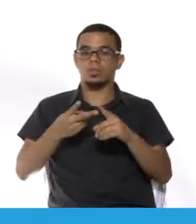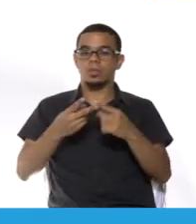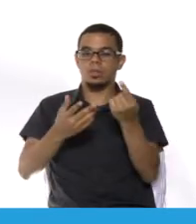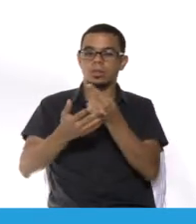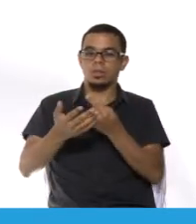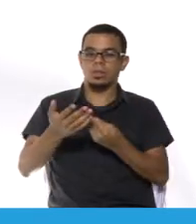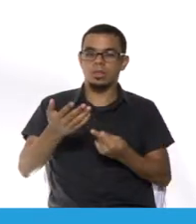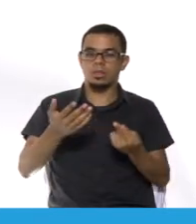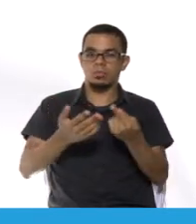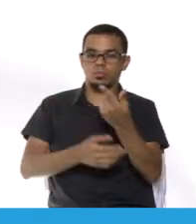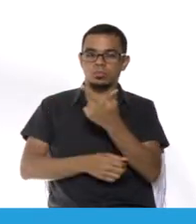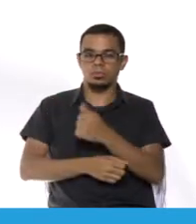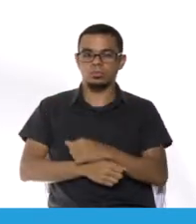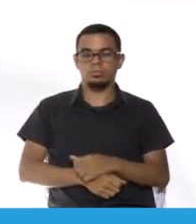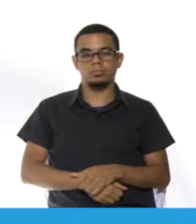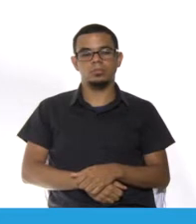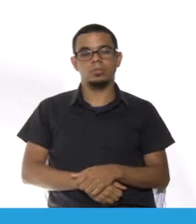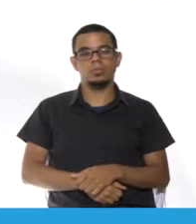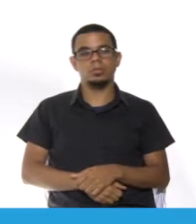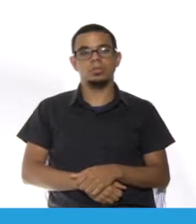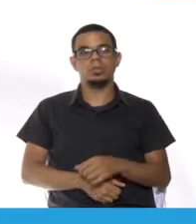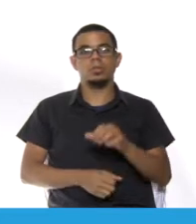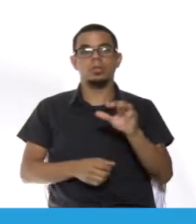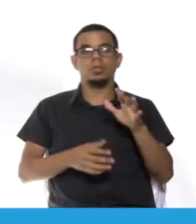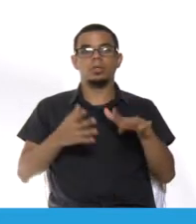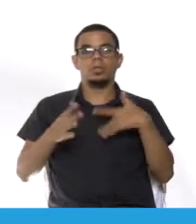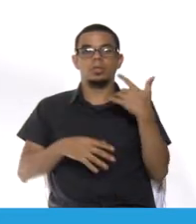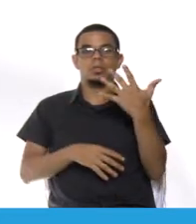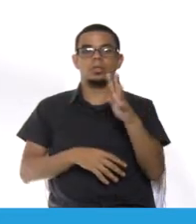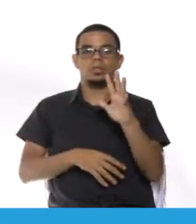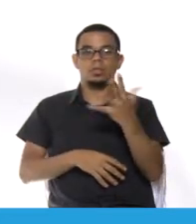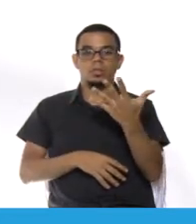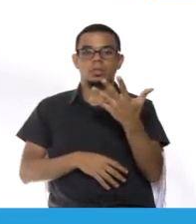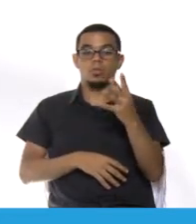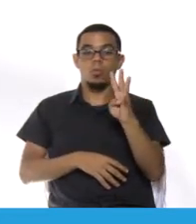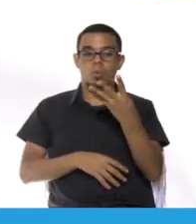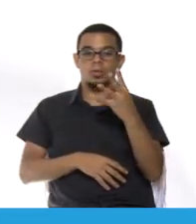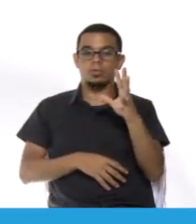actividad. Actividades para cuarto, quinto y sexto grado.